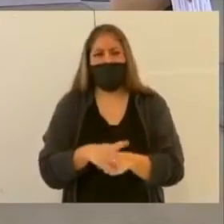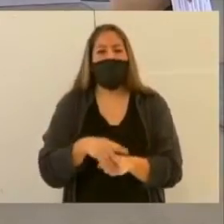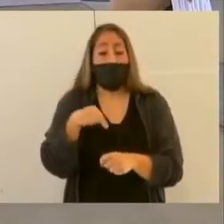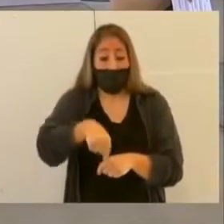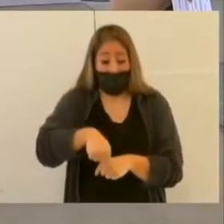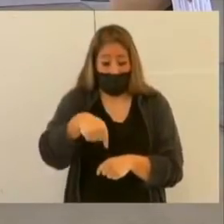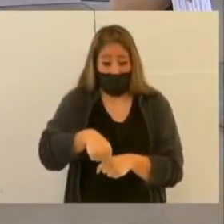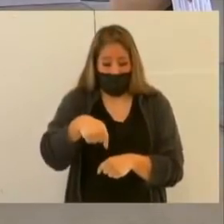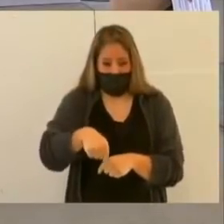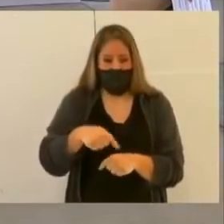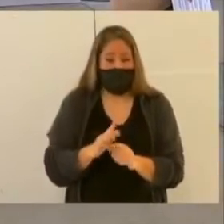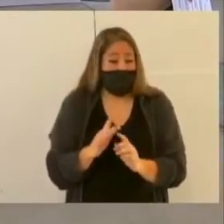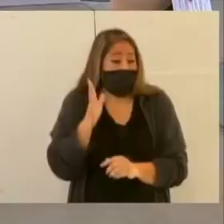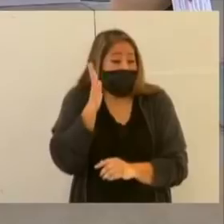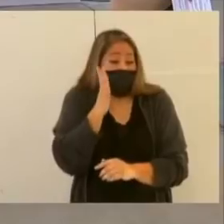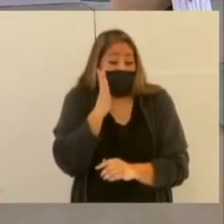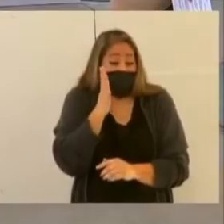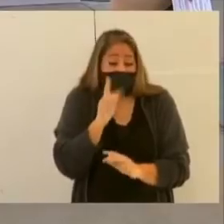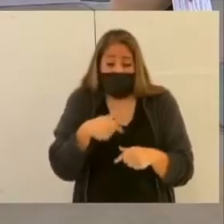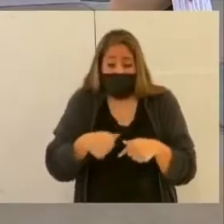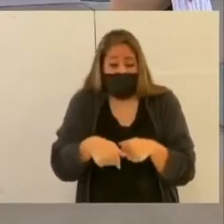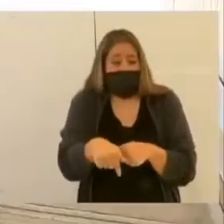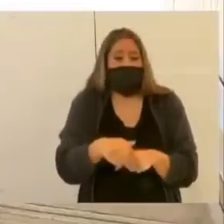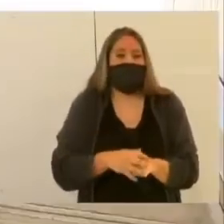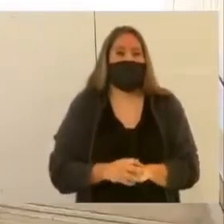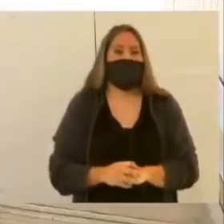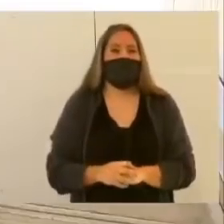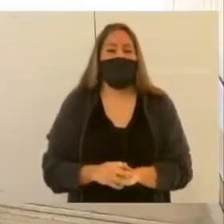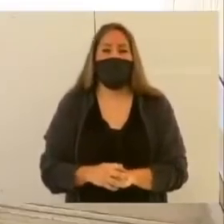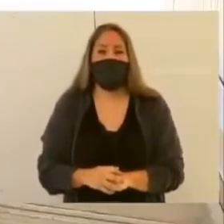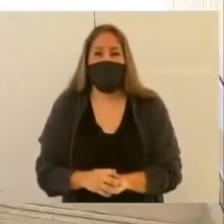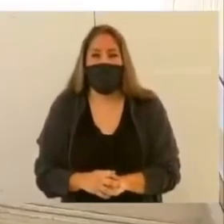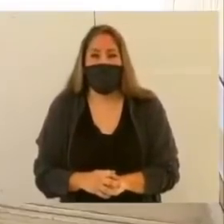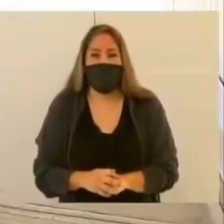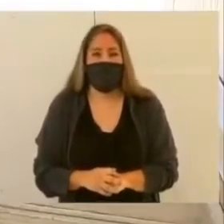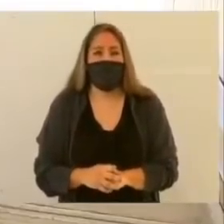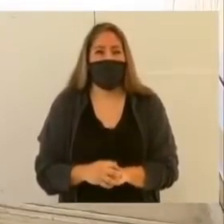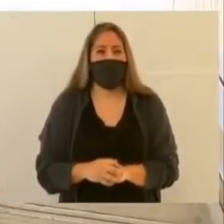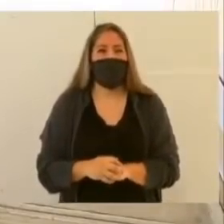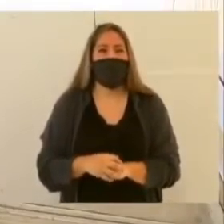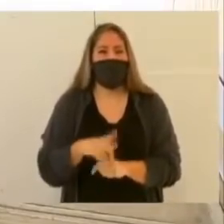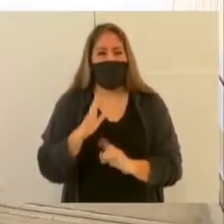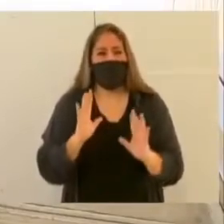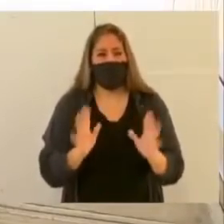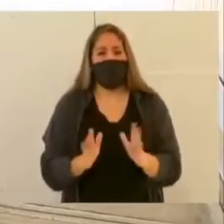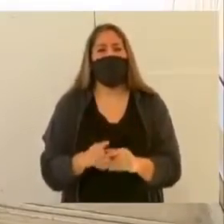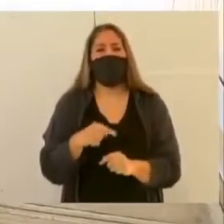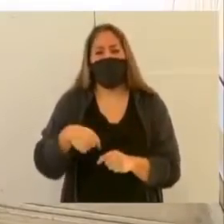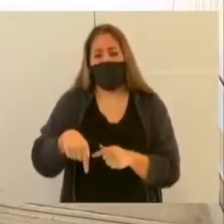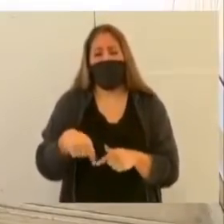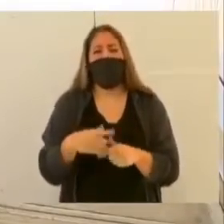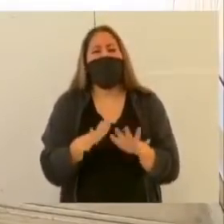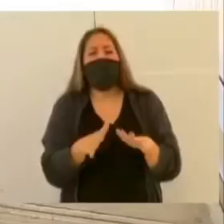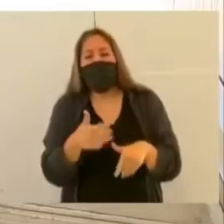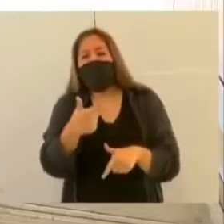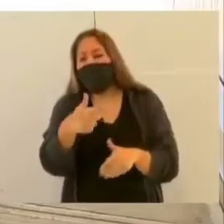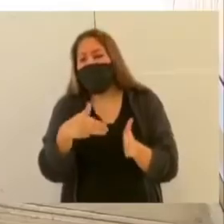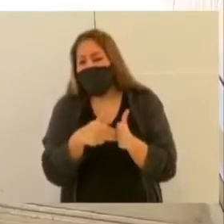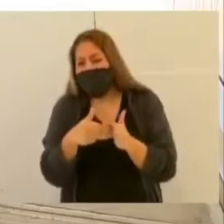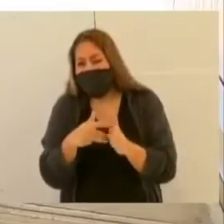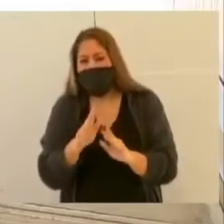60 y casi 100, cuando se termine esta dotación, tendremos cerca de 100 millones de metros cúbicos